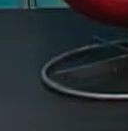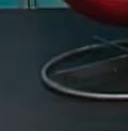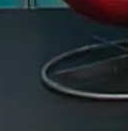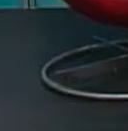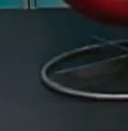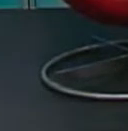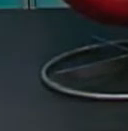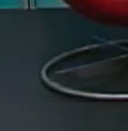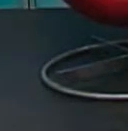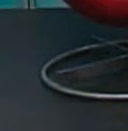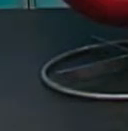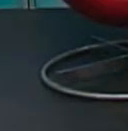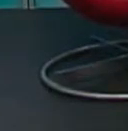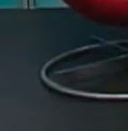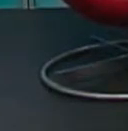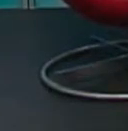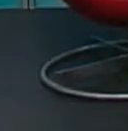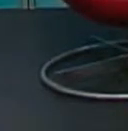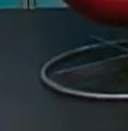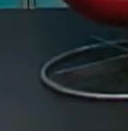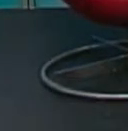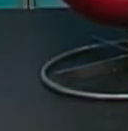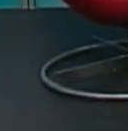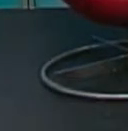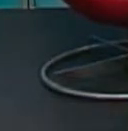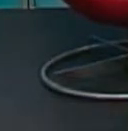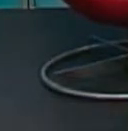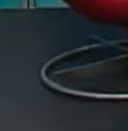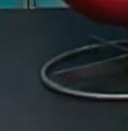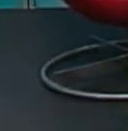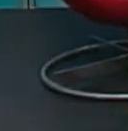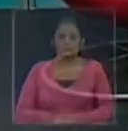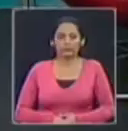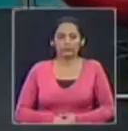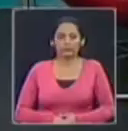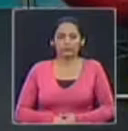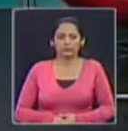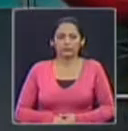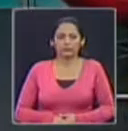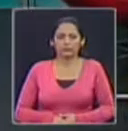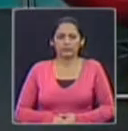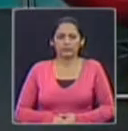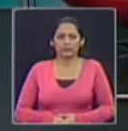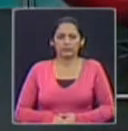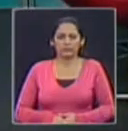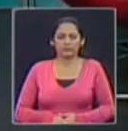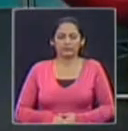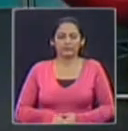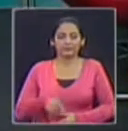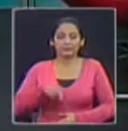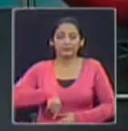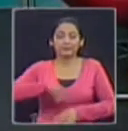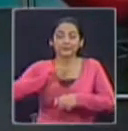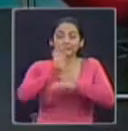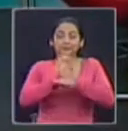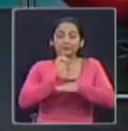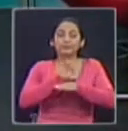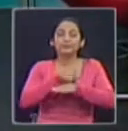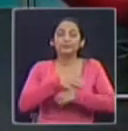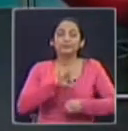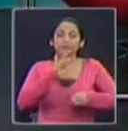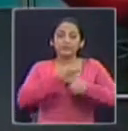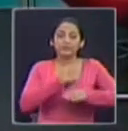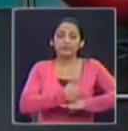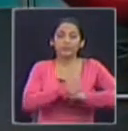Al mando del Consejo Nacional Electoral llega por primera vez una mujer, y esto por la designación de Nubia Villacís como nueva presidenta del Consejo Nacional Electoral.